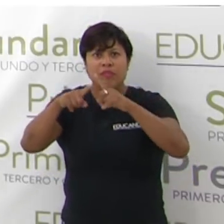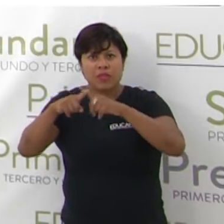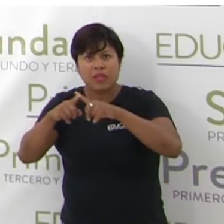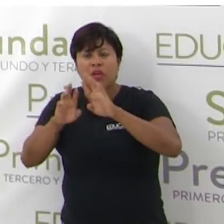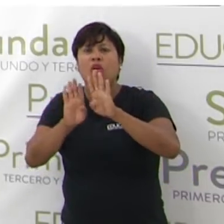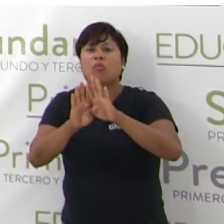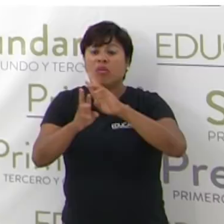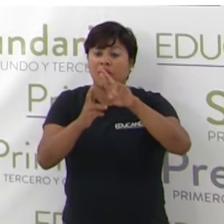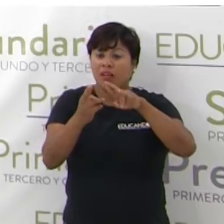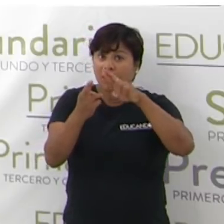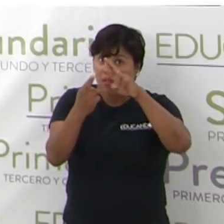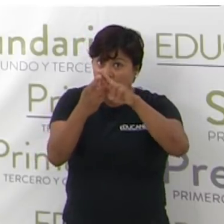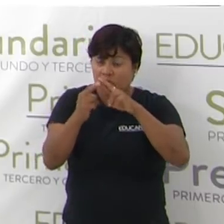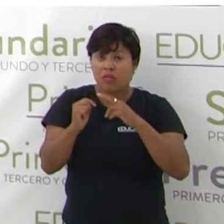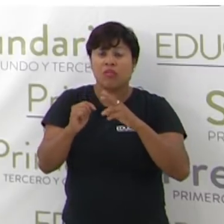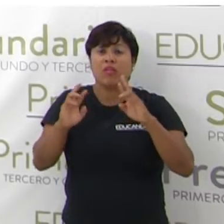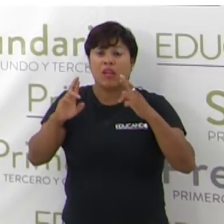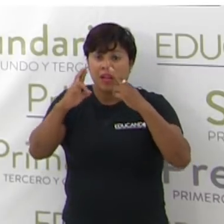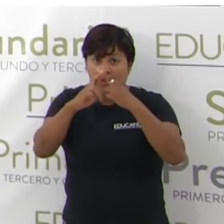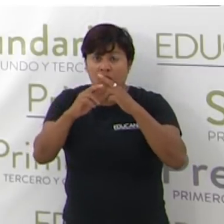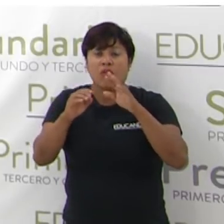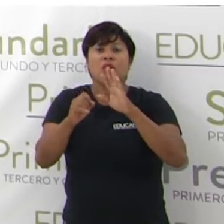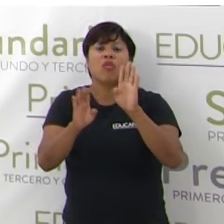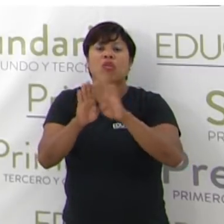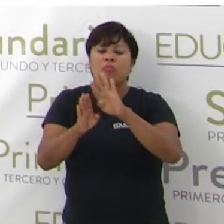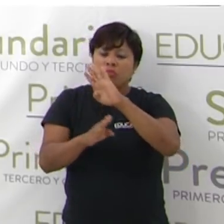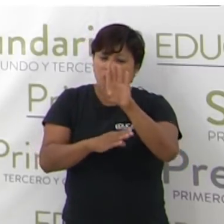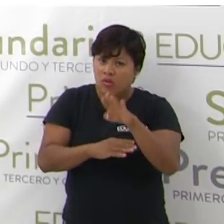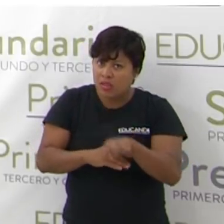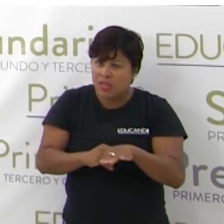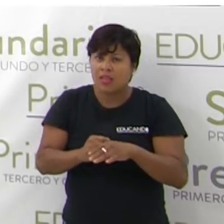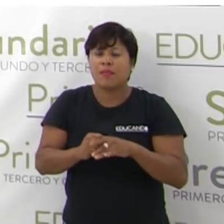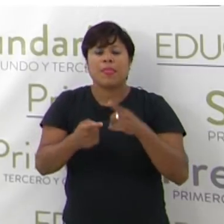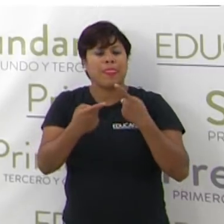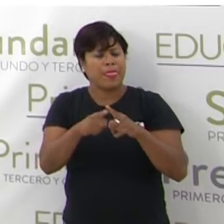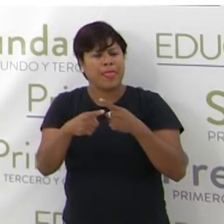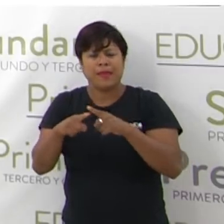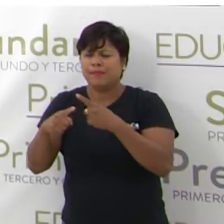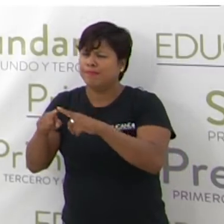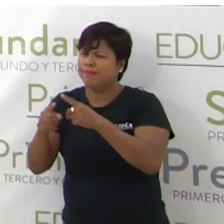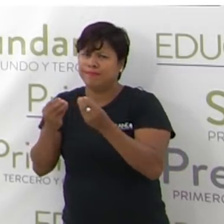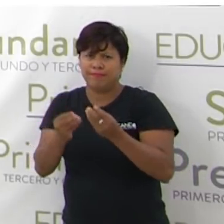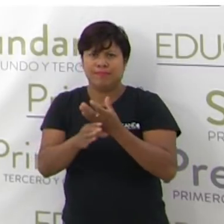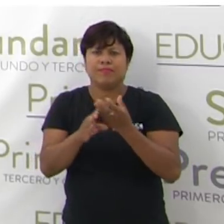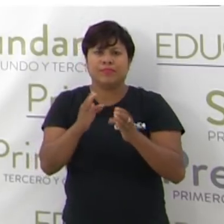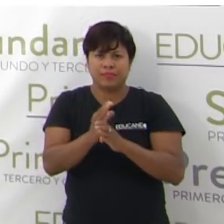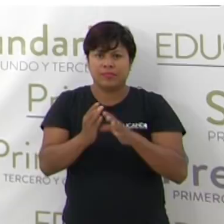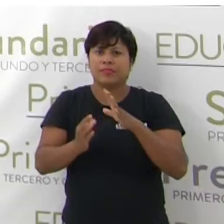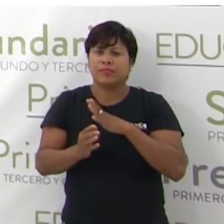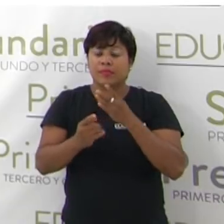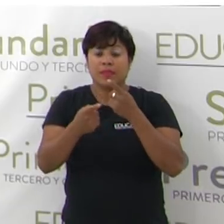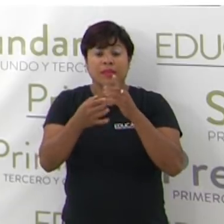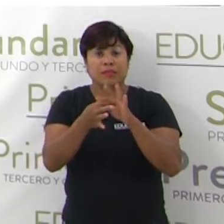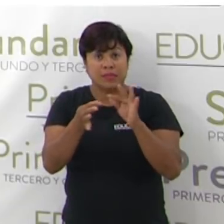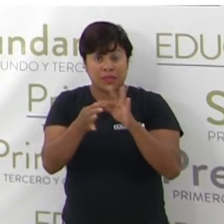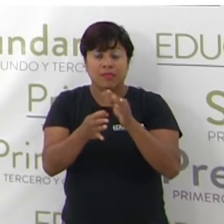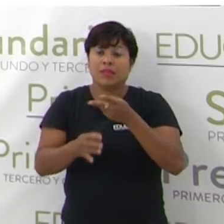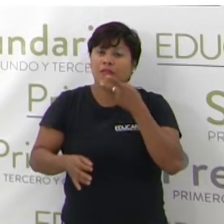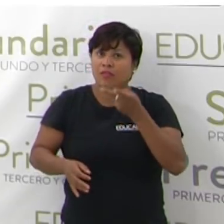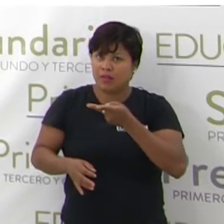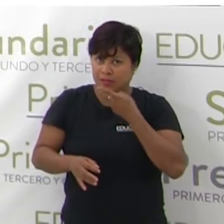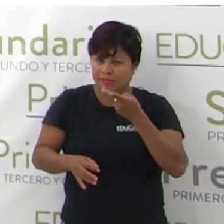religión, por qué morían, a dónde iban cuando morían, en fin, muchas cosas se explicaban de manera